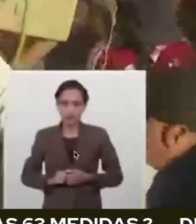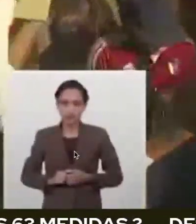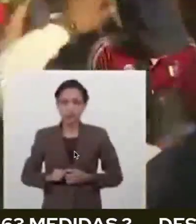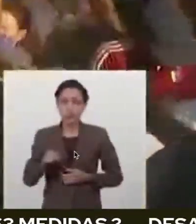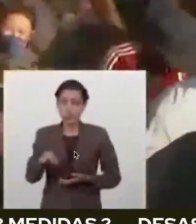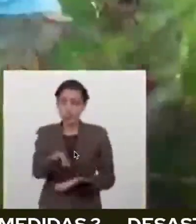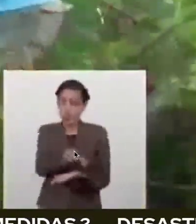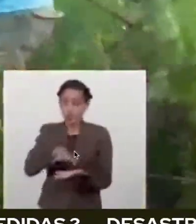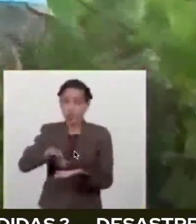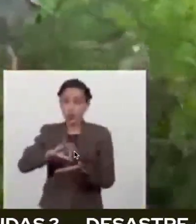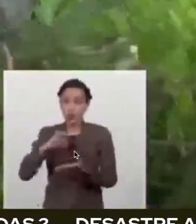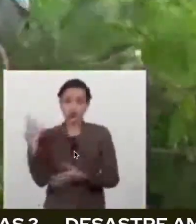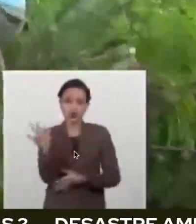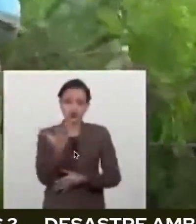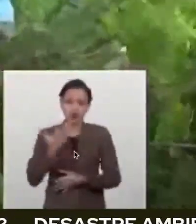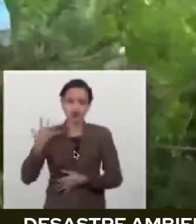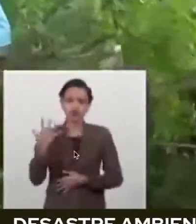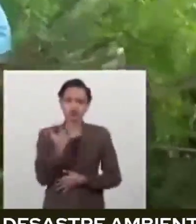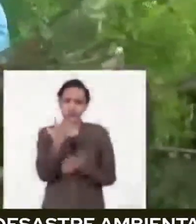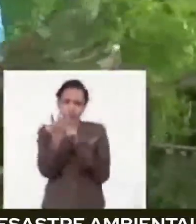mira mira mira mira